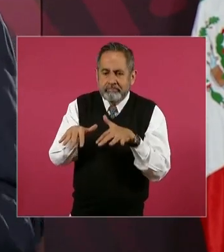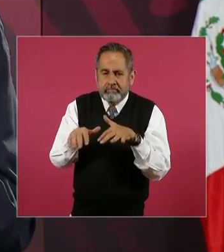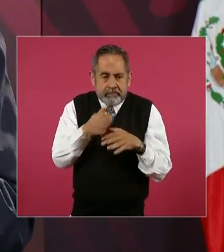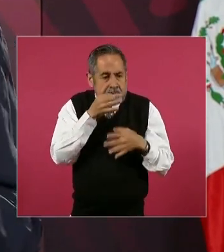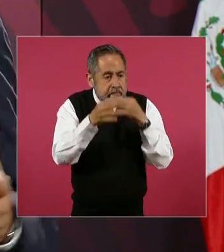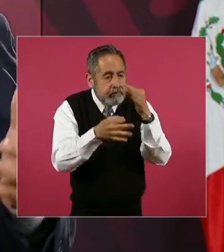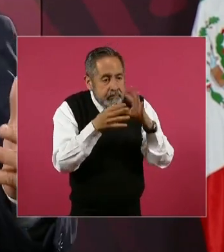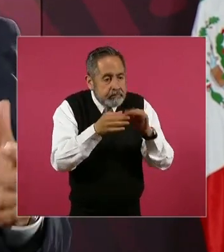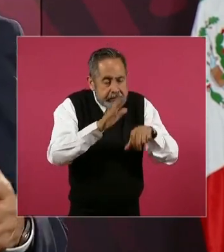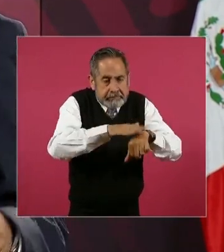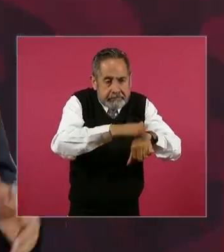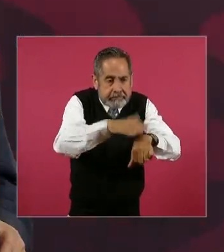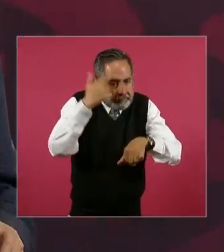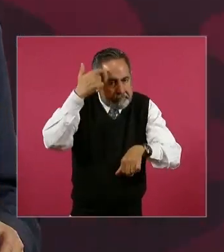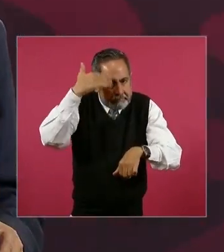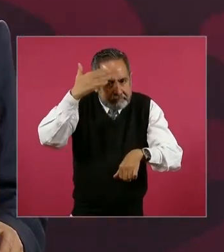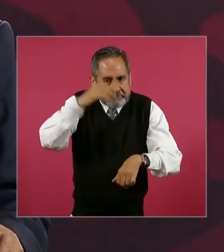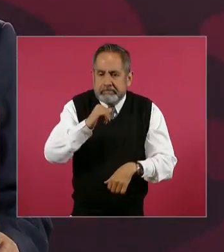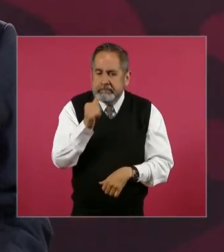pues que